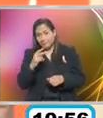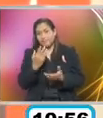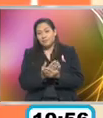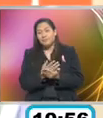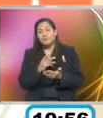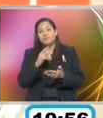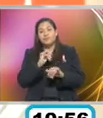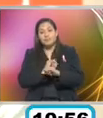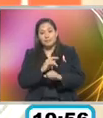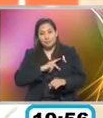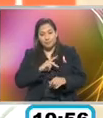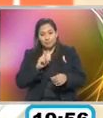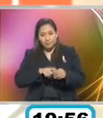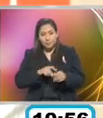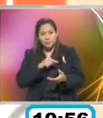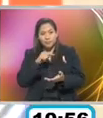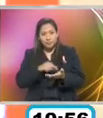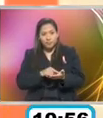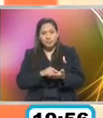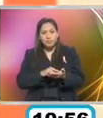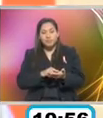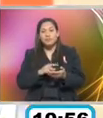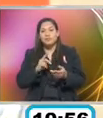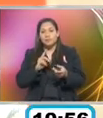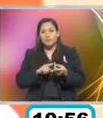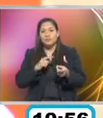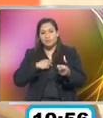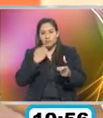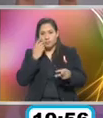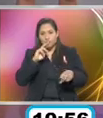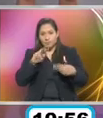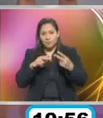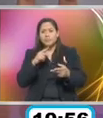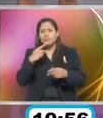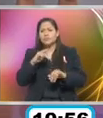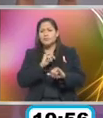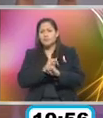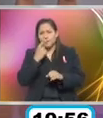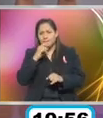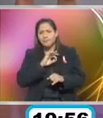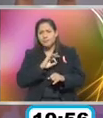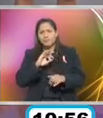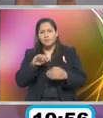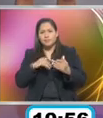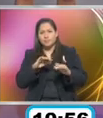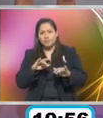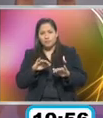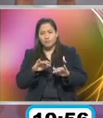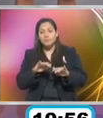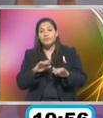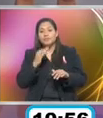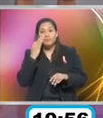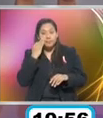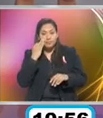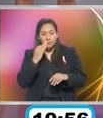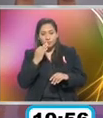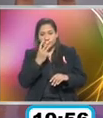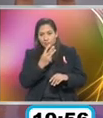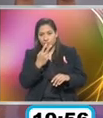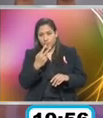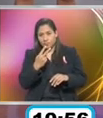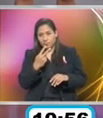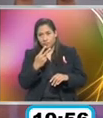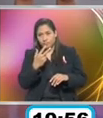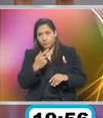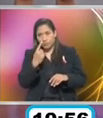redes sociales nos pongan los lugares a donde quieran que vayamos. Ok, ¿cuáles son sus redes sociales para que los puedan todos seguir? En Facebook estamos como 381